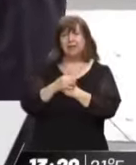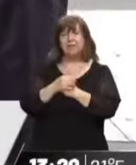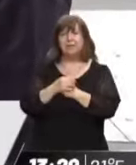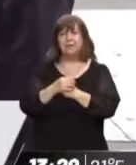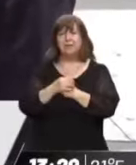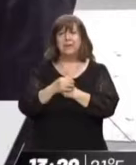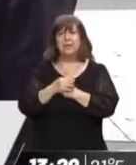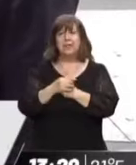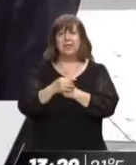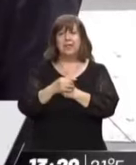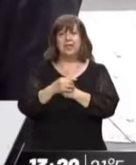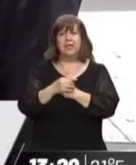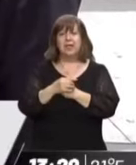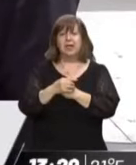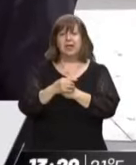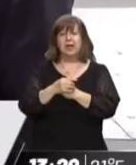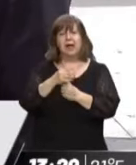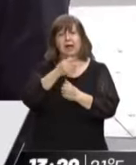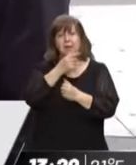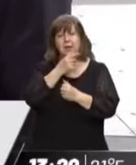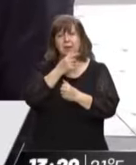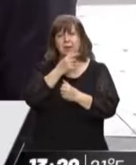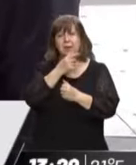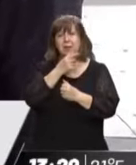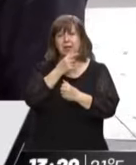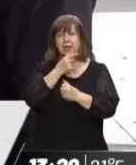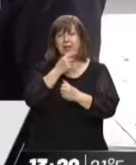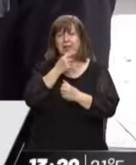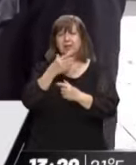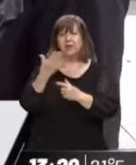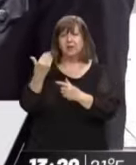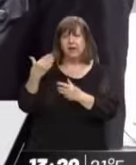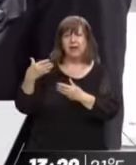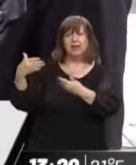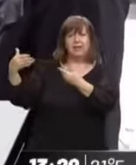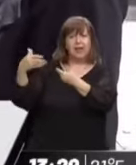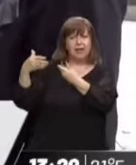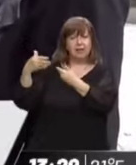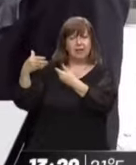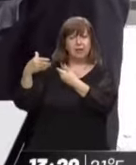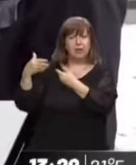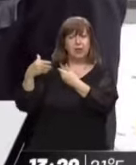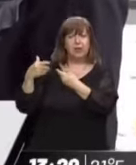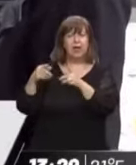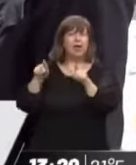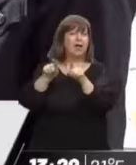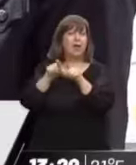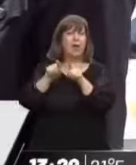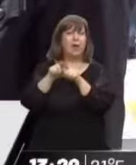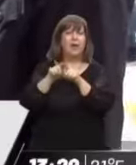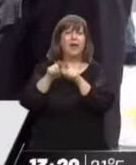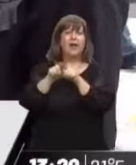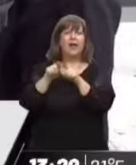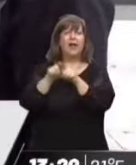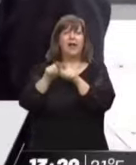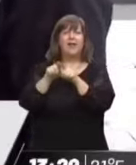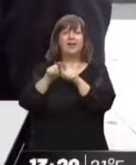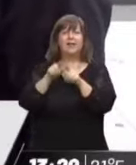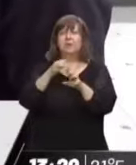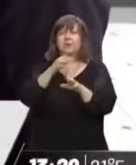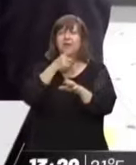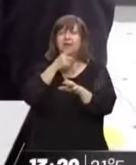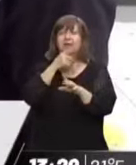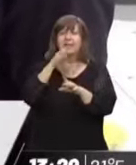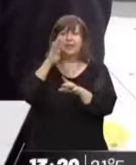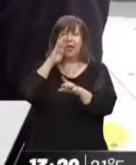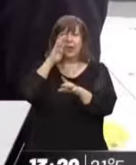poco... De repente, que no está bien asesorado, pero me parece un Trump como en los Estados Unidos. Lo veo como a Trump